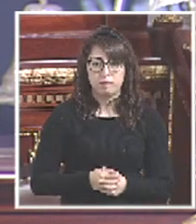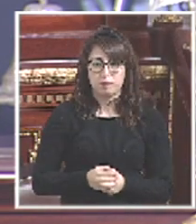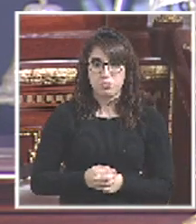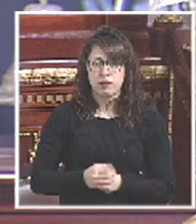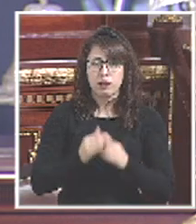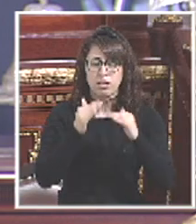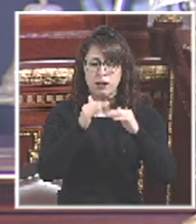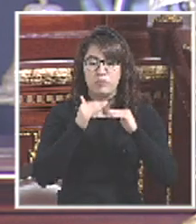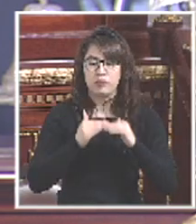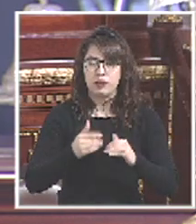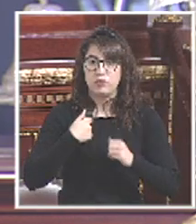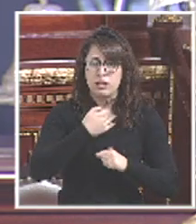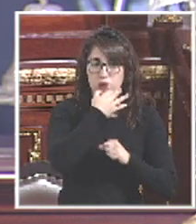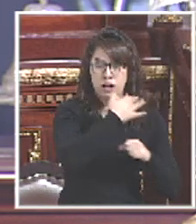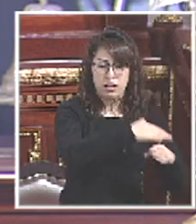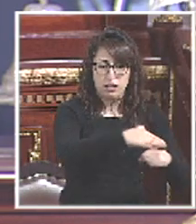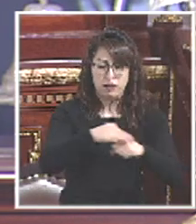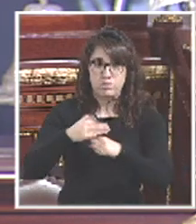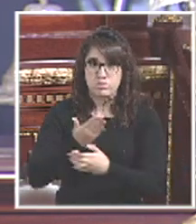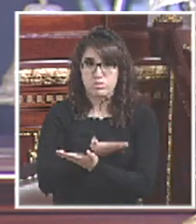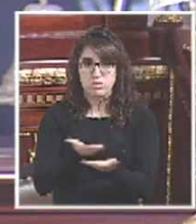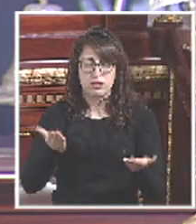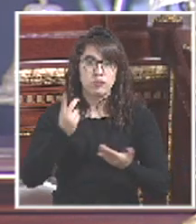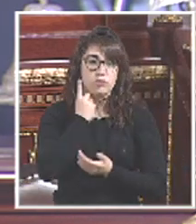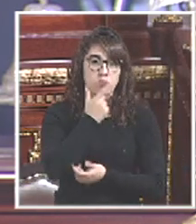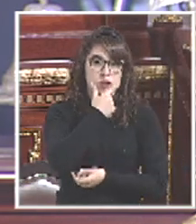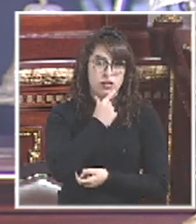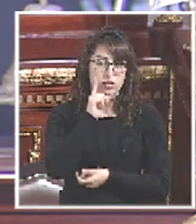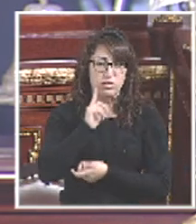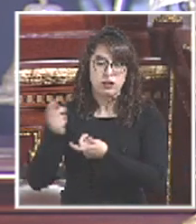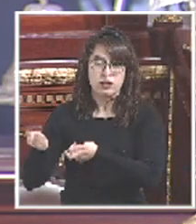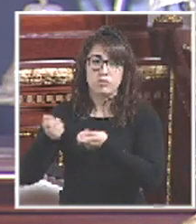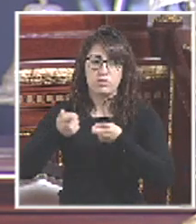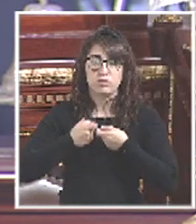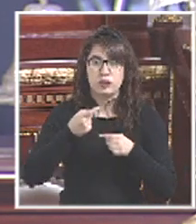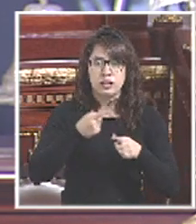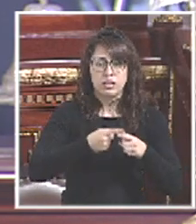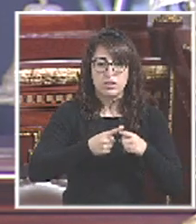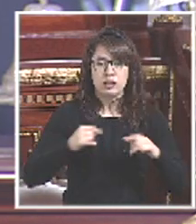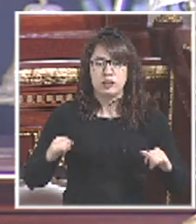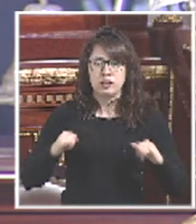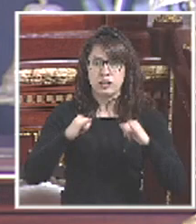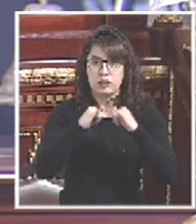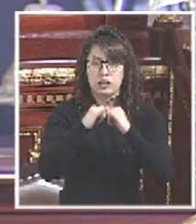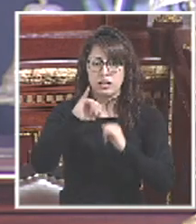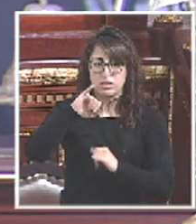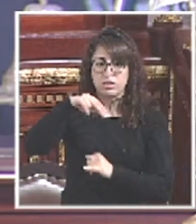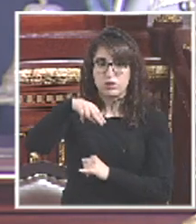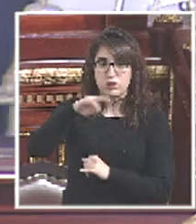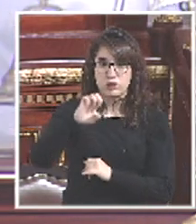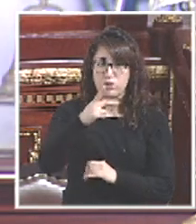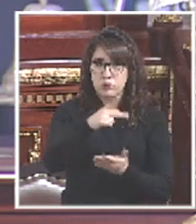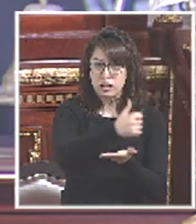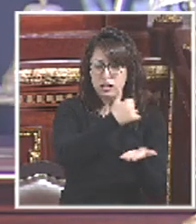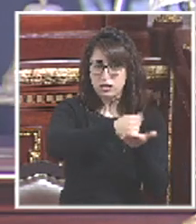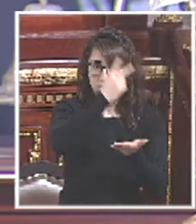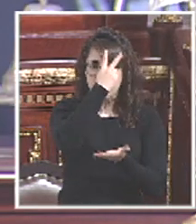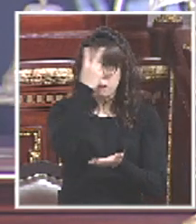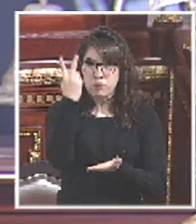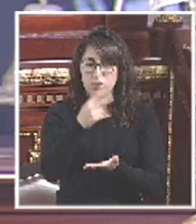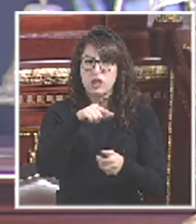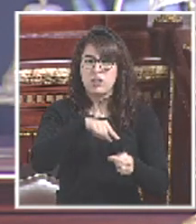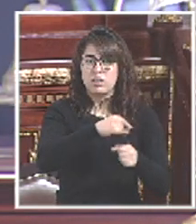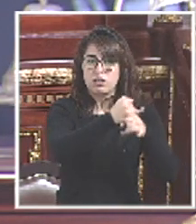Se hace del conocimiento a la Comisión Permanente que se recibió por parte del Instituto Electoral de la Ciudad de México un comunicado mediante el cual